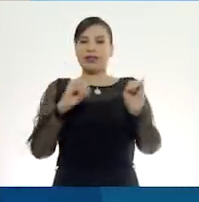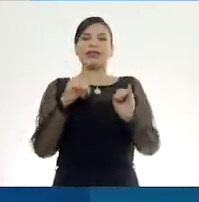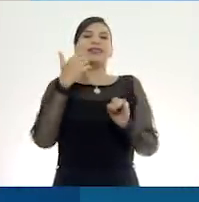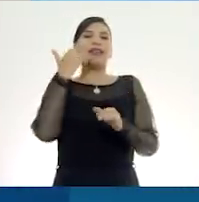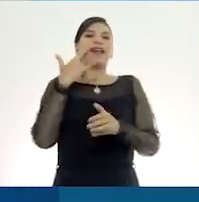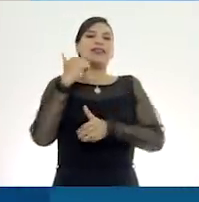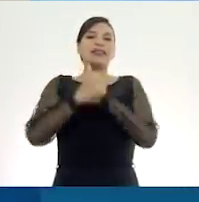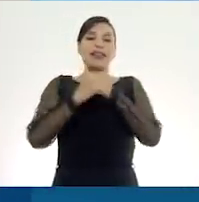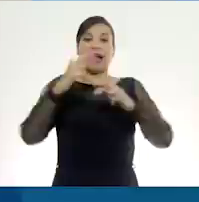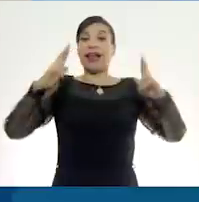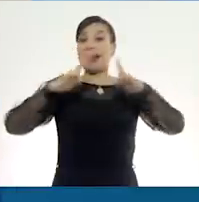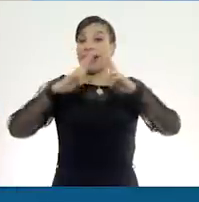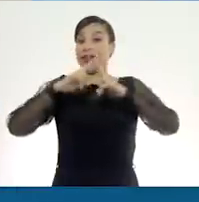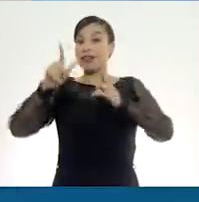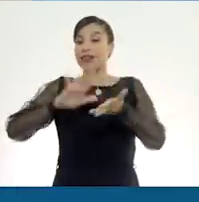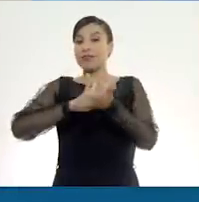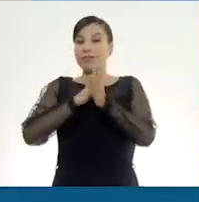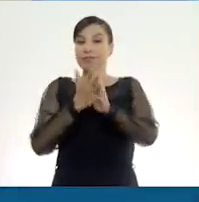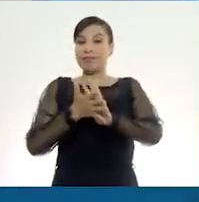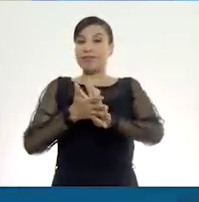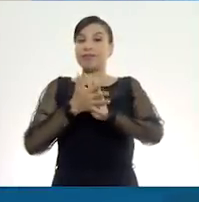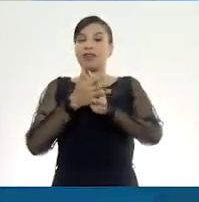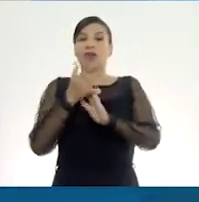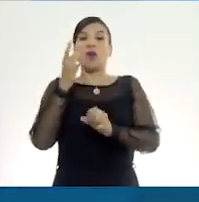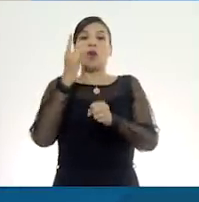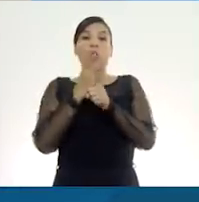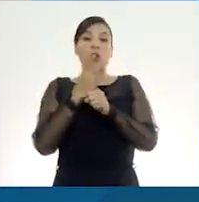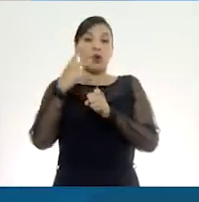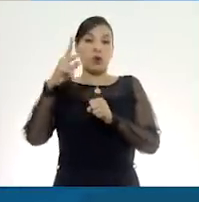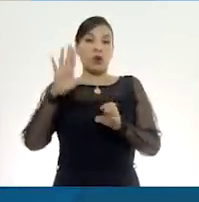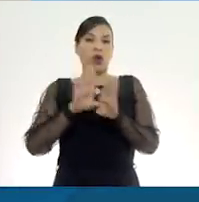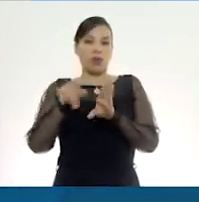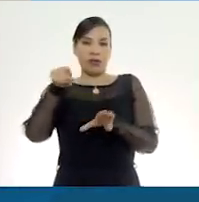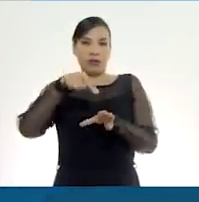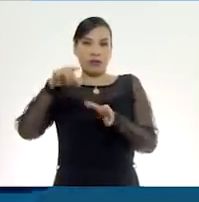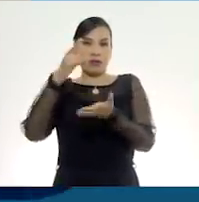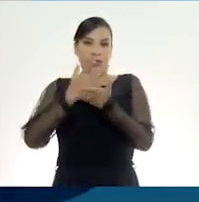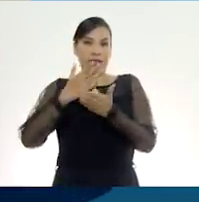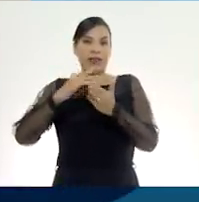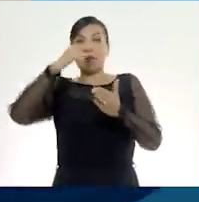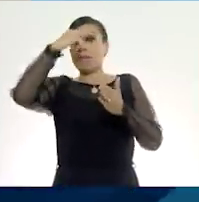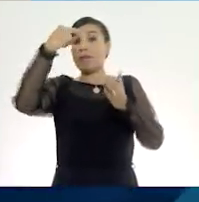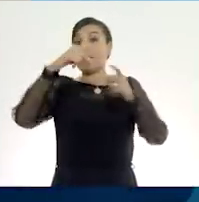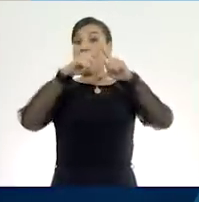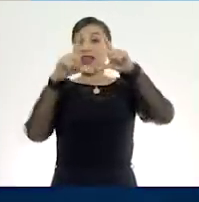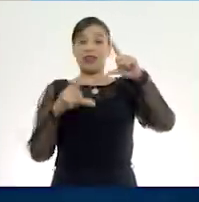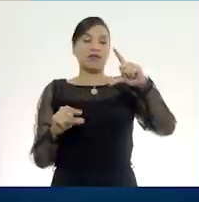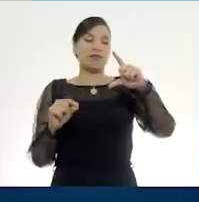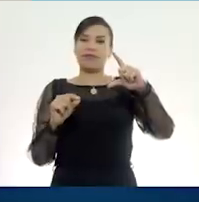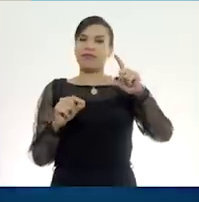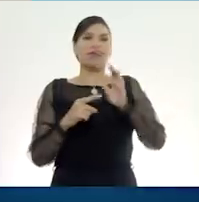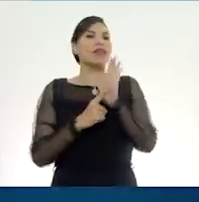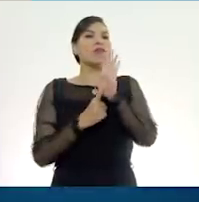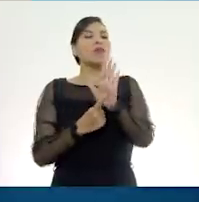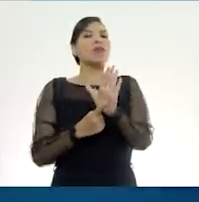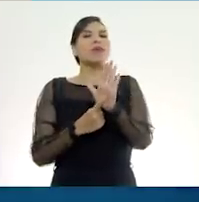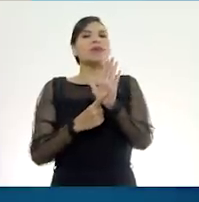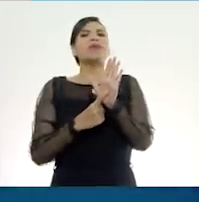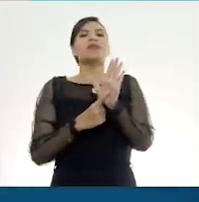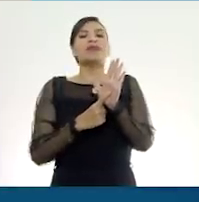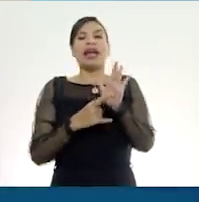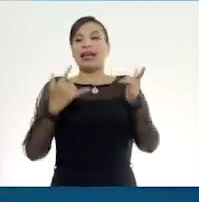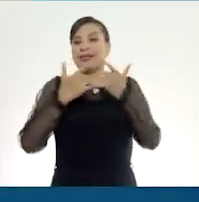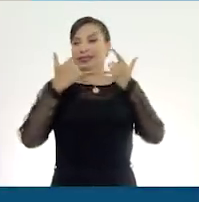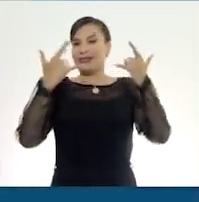que la religión se convirtiera no solamente en un ámbito privado de los mexicanos, aunque como demuestra